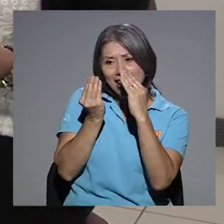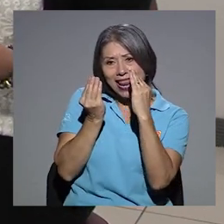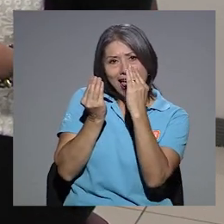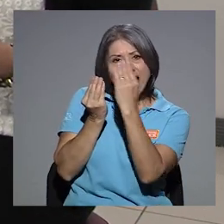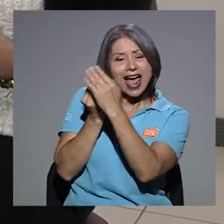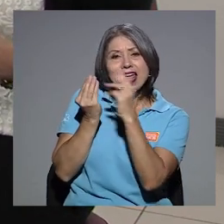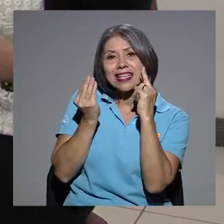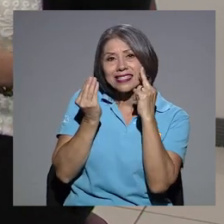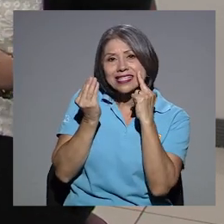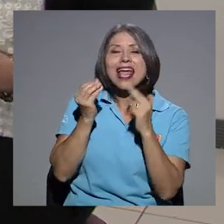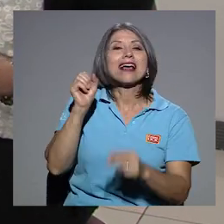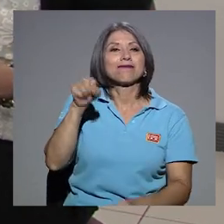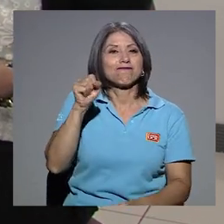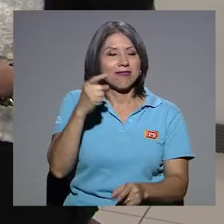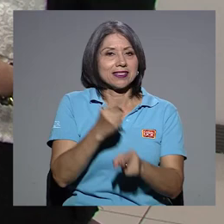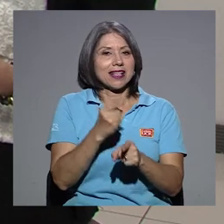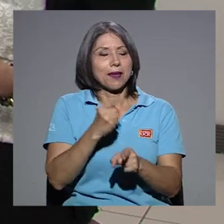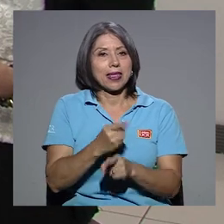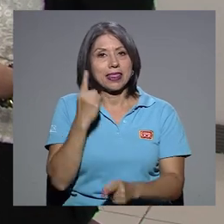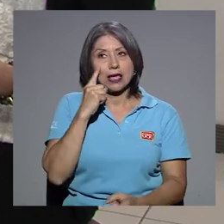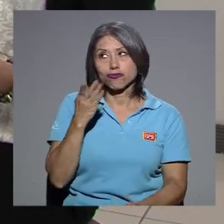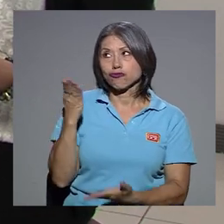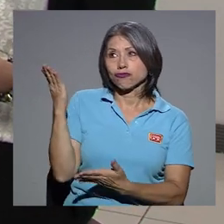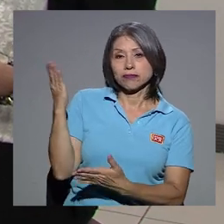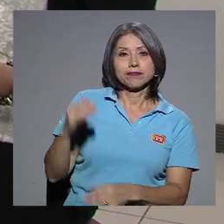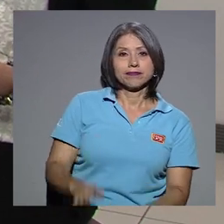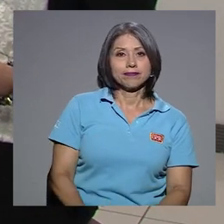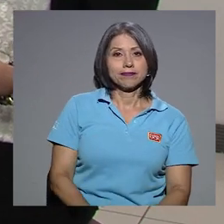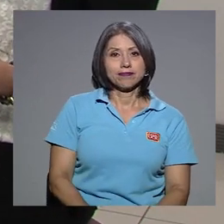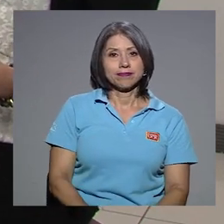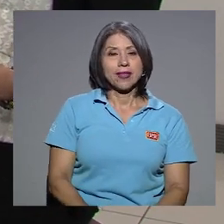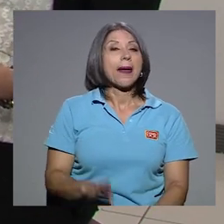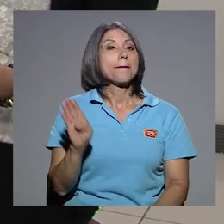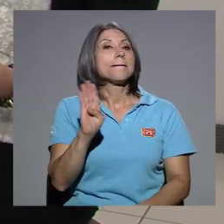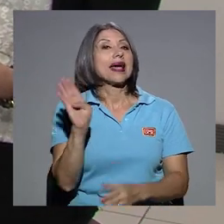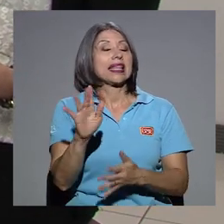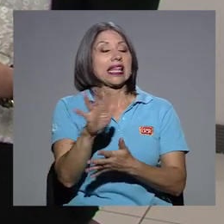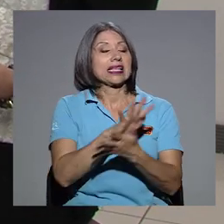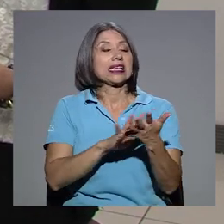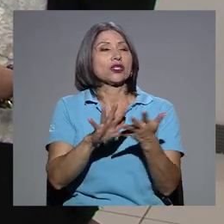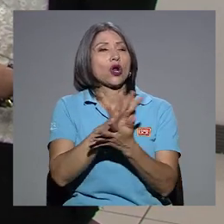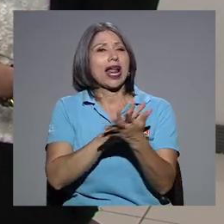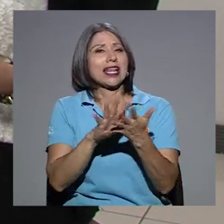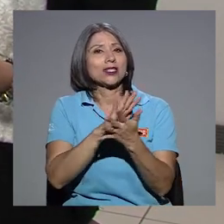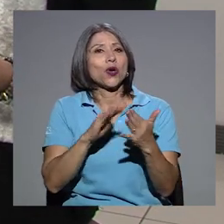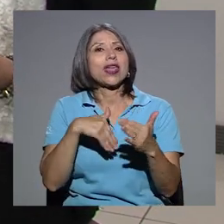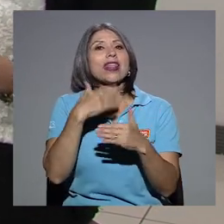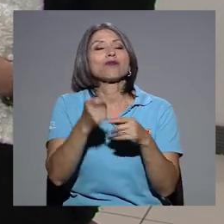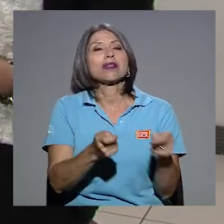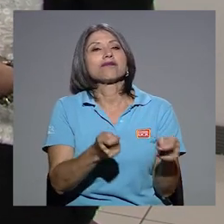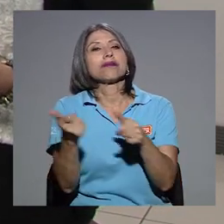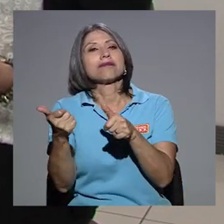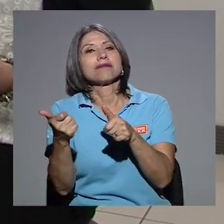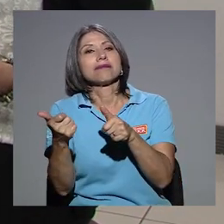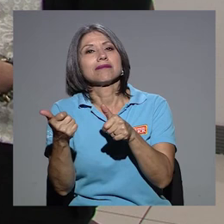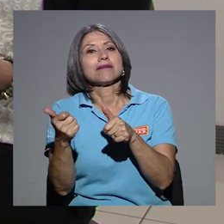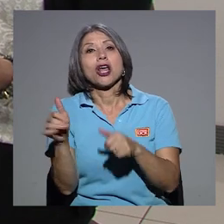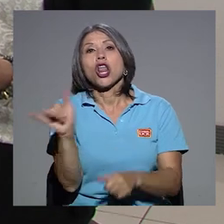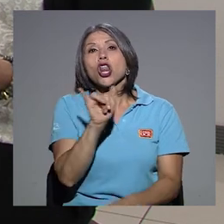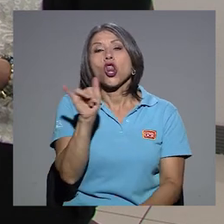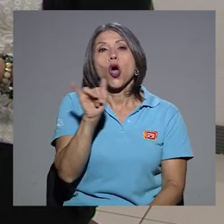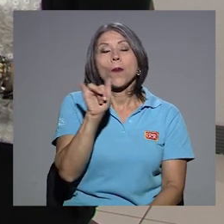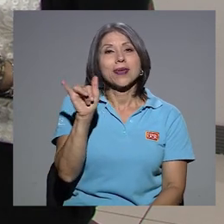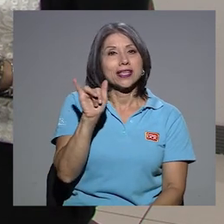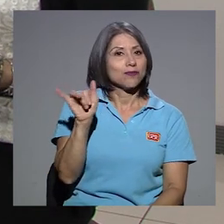diente, para sacarlo. Exacto. Ok. Desorganizo las bacterias y después busco expulsarlas. Ok. Y lo mismo por